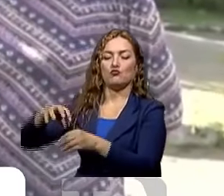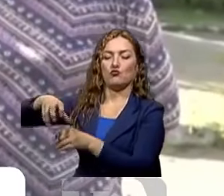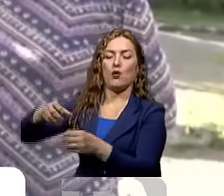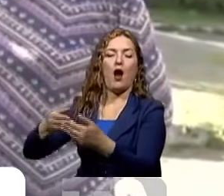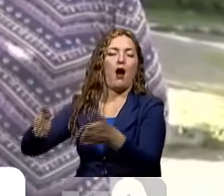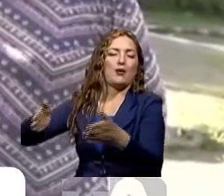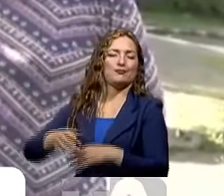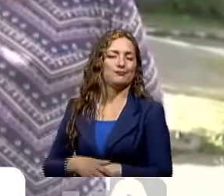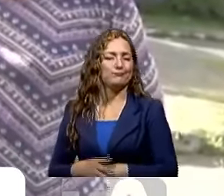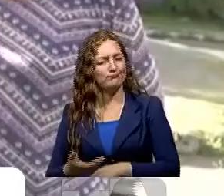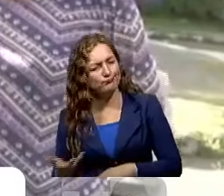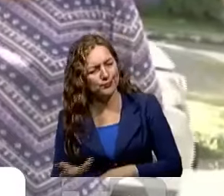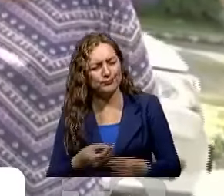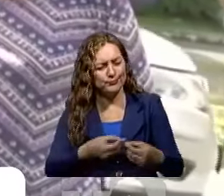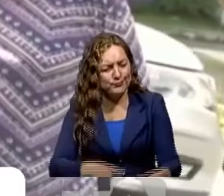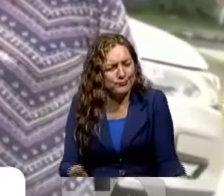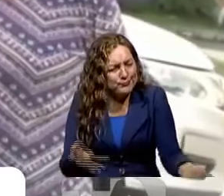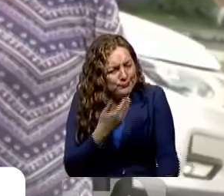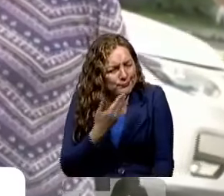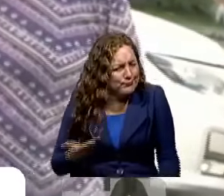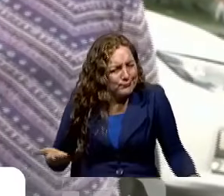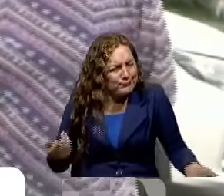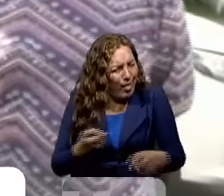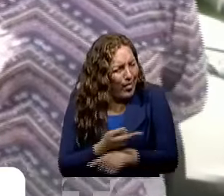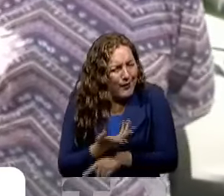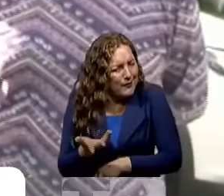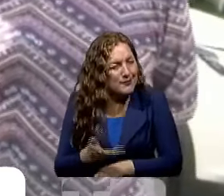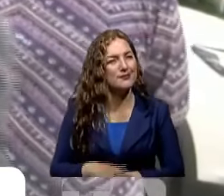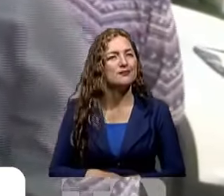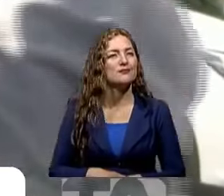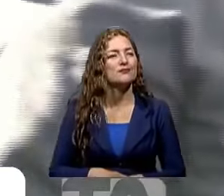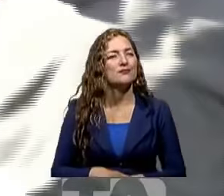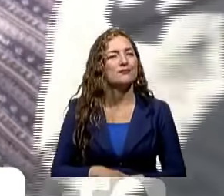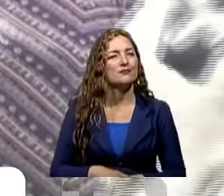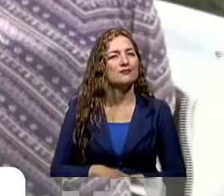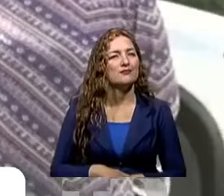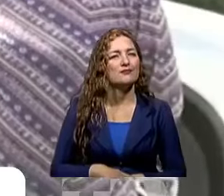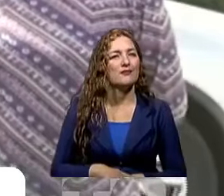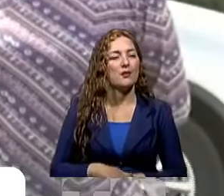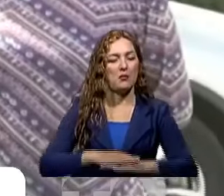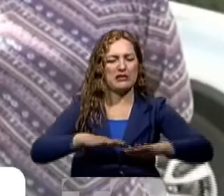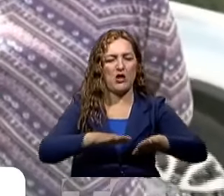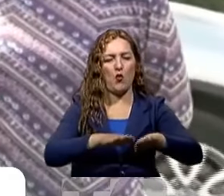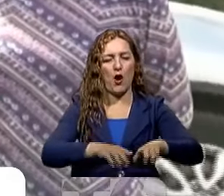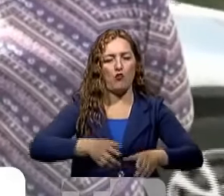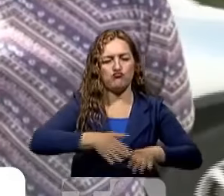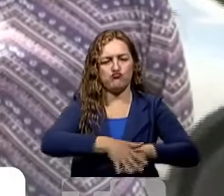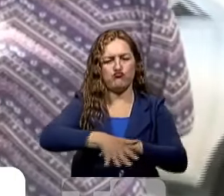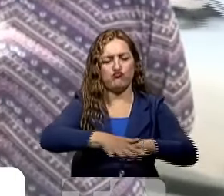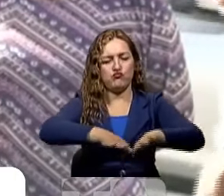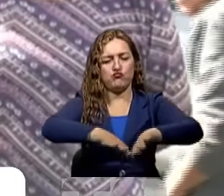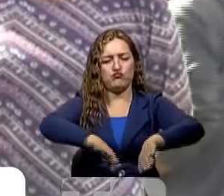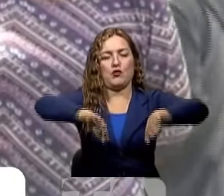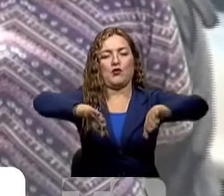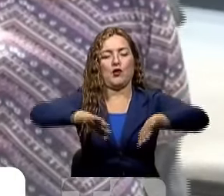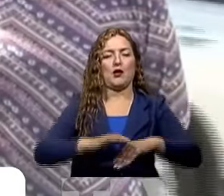cantidades. Si ustedes miran, ahorita está hecho ya un hueco, ¿no? Con el riesgo de que la calle se asiente. Pero lamentablemente